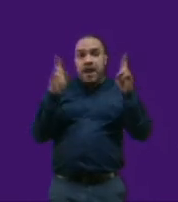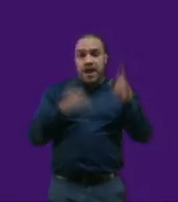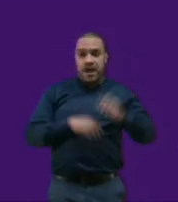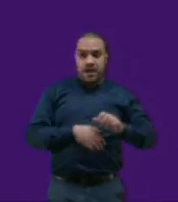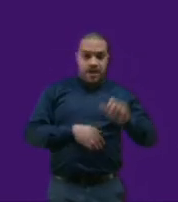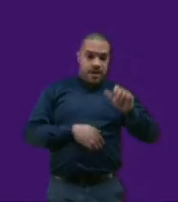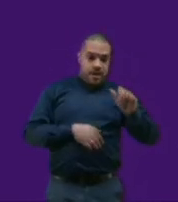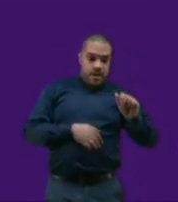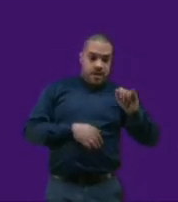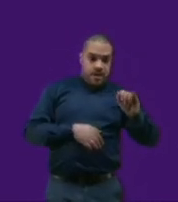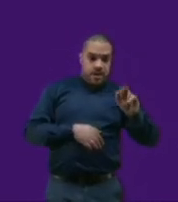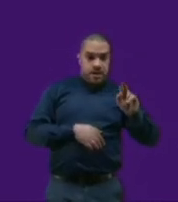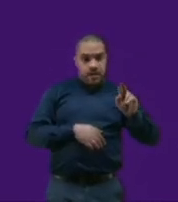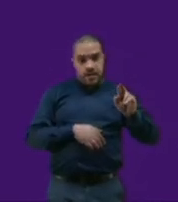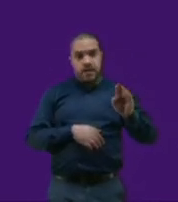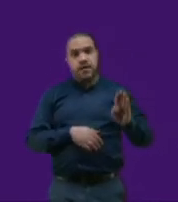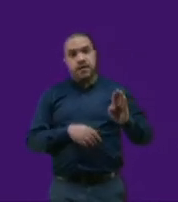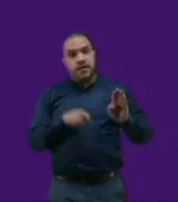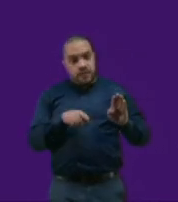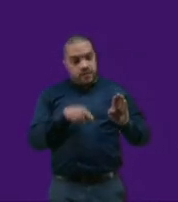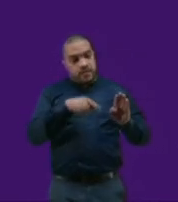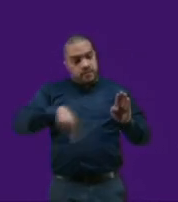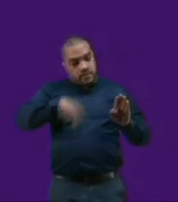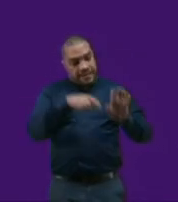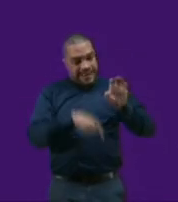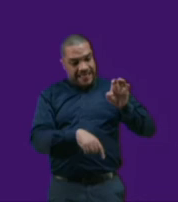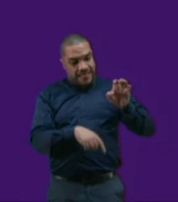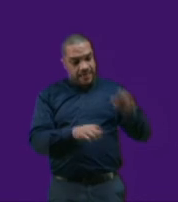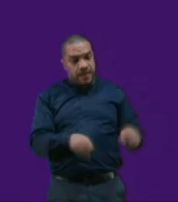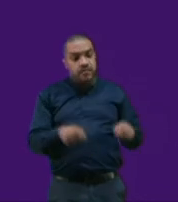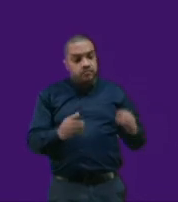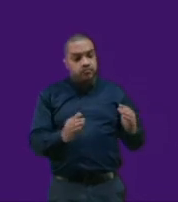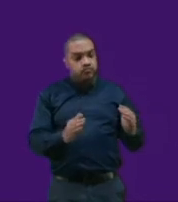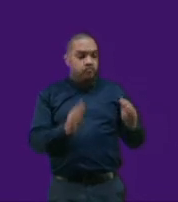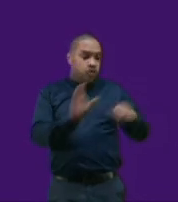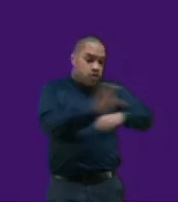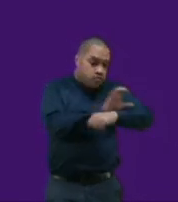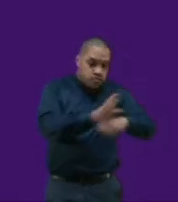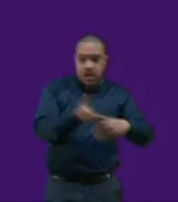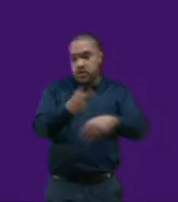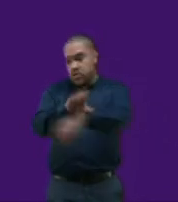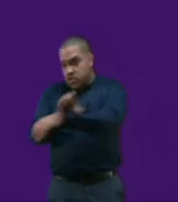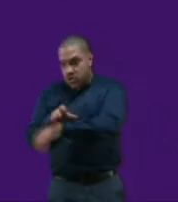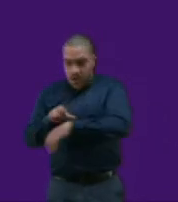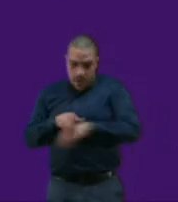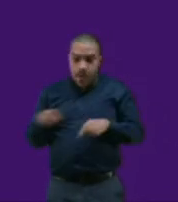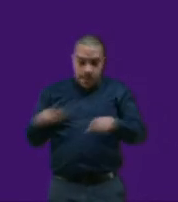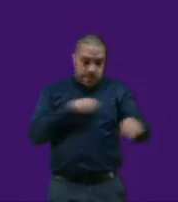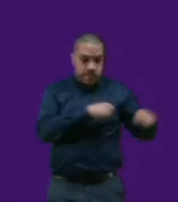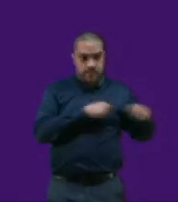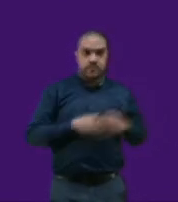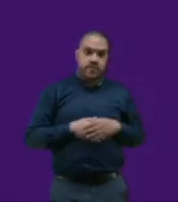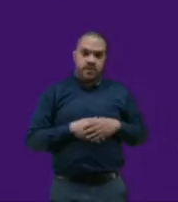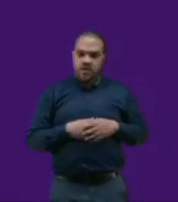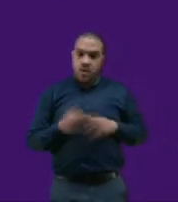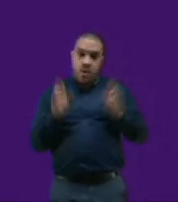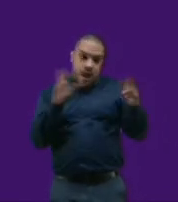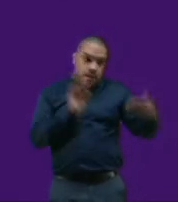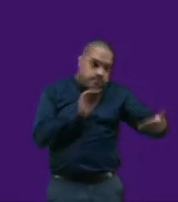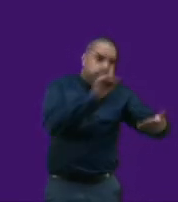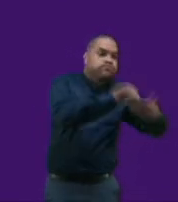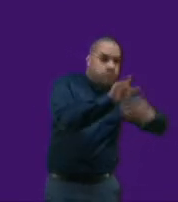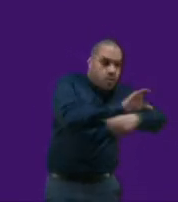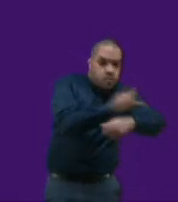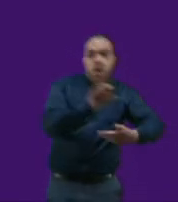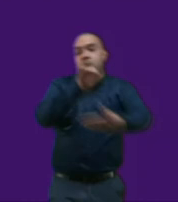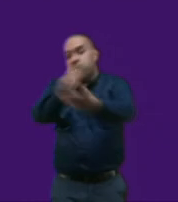humanidad. Entonces, para esto hemos venido trabajando en estar en Gartner, en todos estos procesos, y hasta ahora no hemos